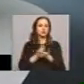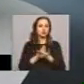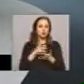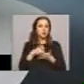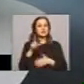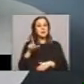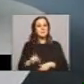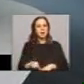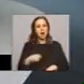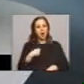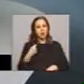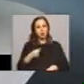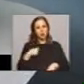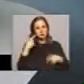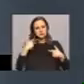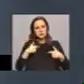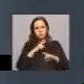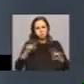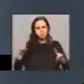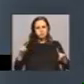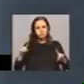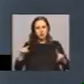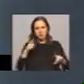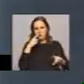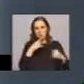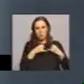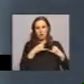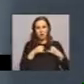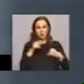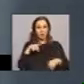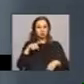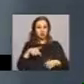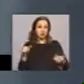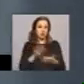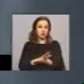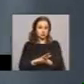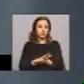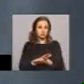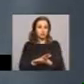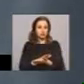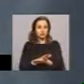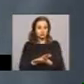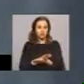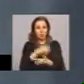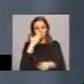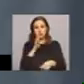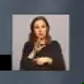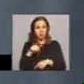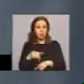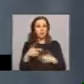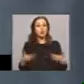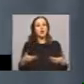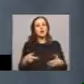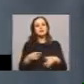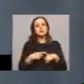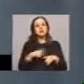es la autocensura. Es decir, que es el gran peligro, que tenemos hoy en día, por ejemplo, en el periodismo. Y también me interesa